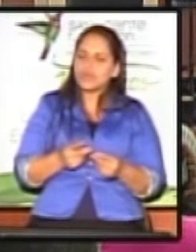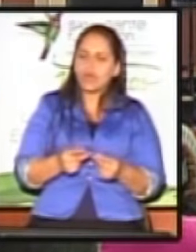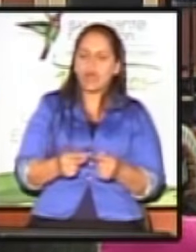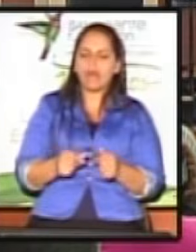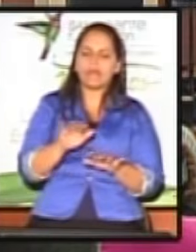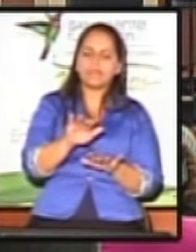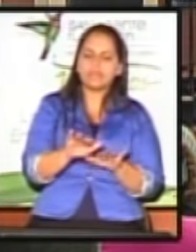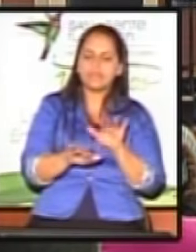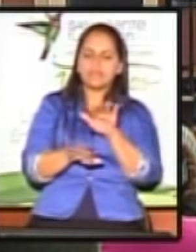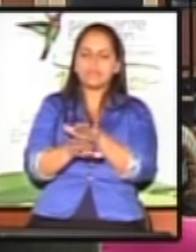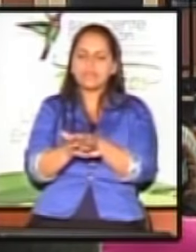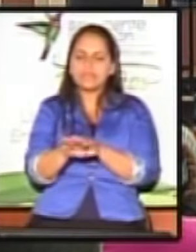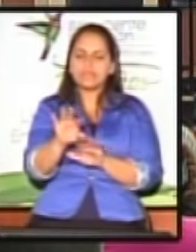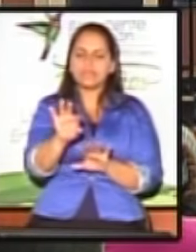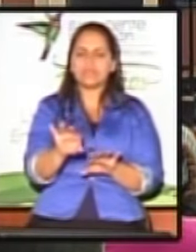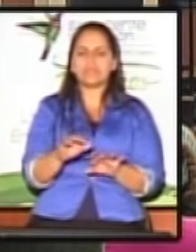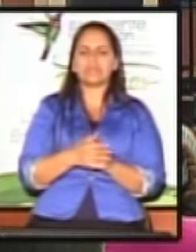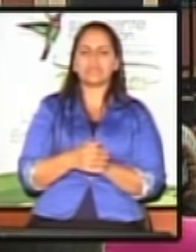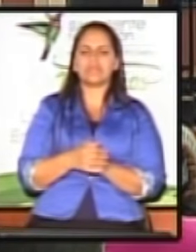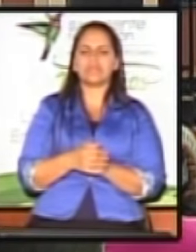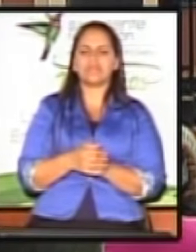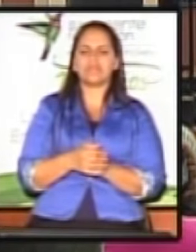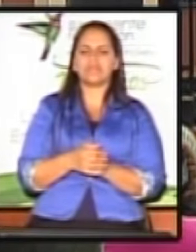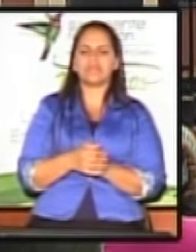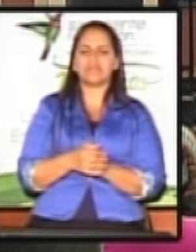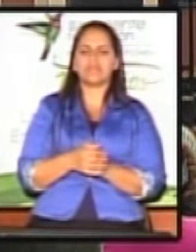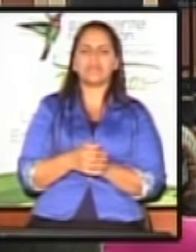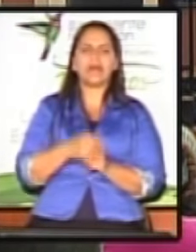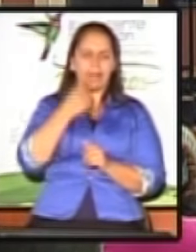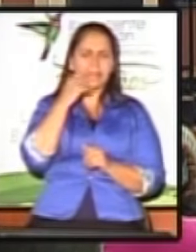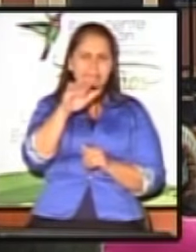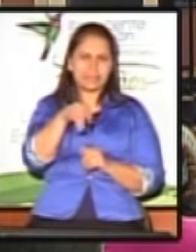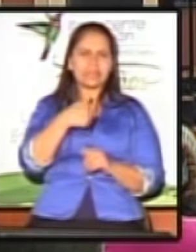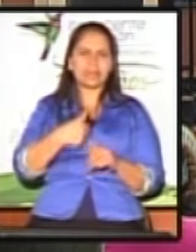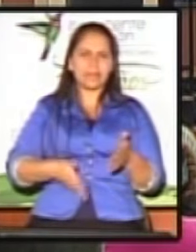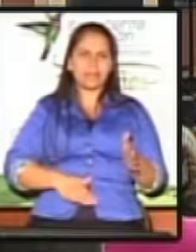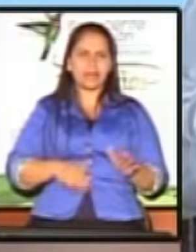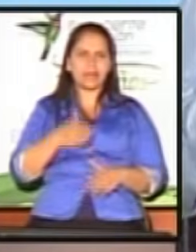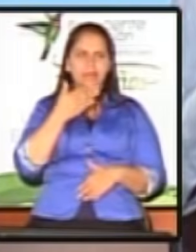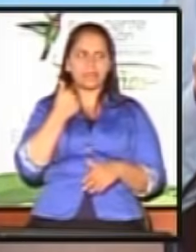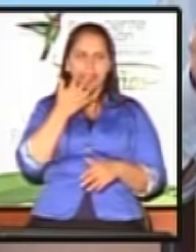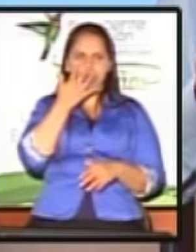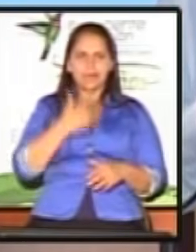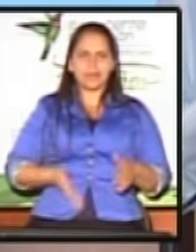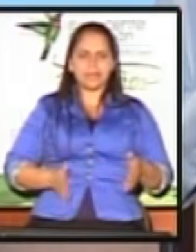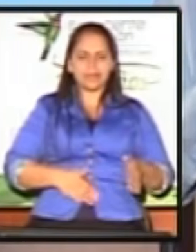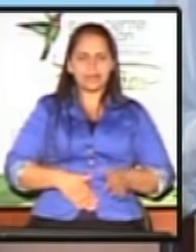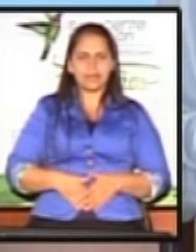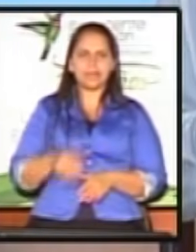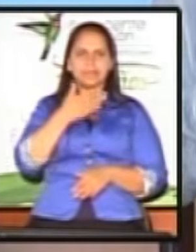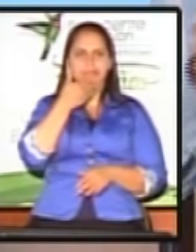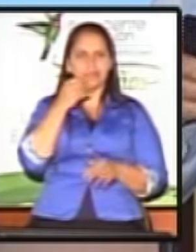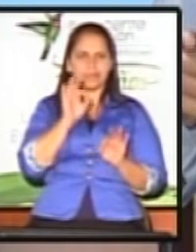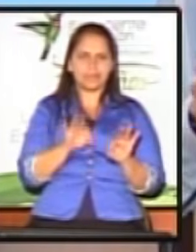otro. Vea, más bien, para no tener que pasar esos cacharros, venga, yo le pongo un pañal. Momento. Va a haber un momento en que